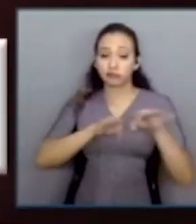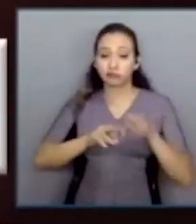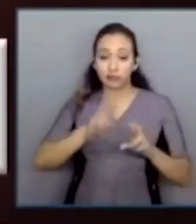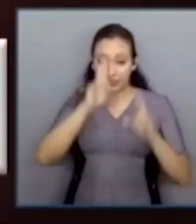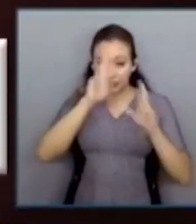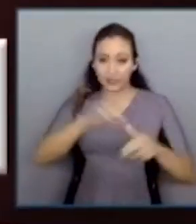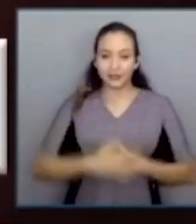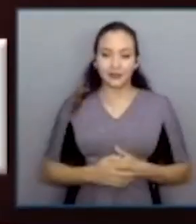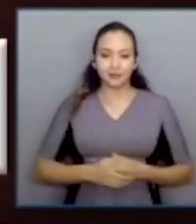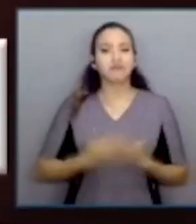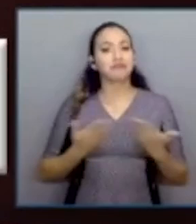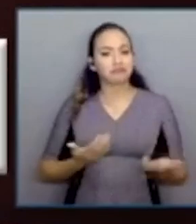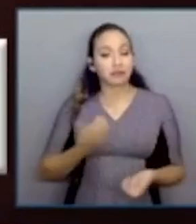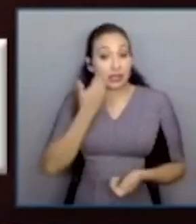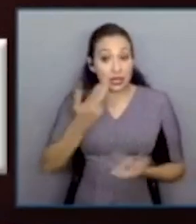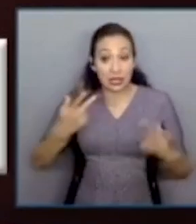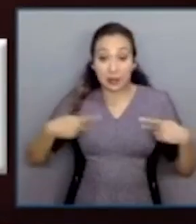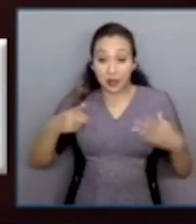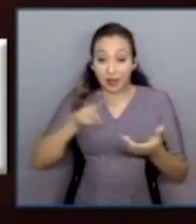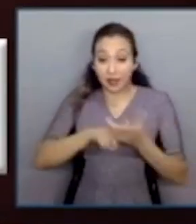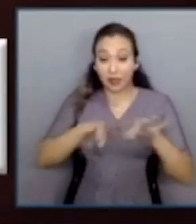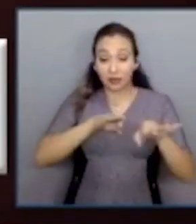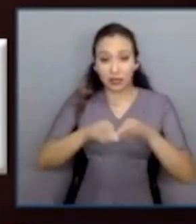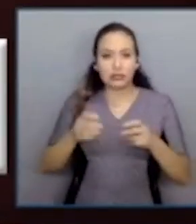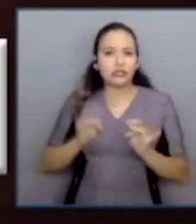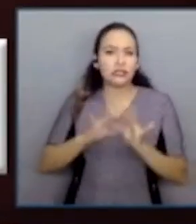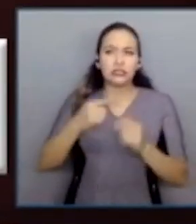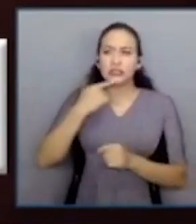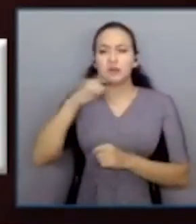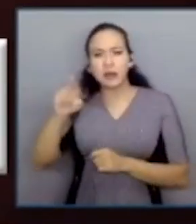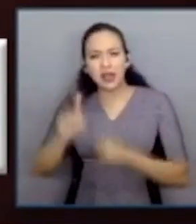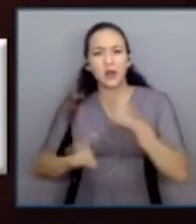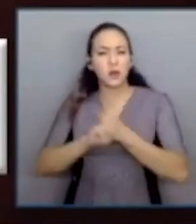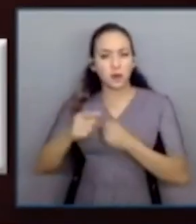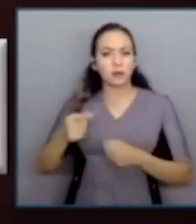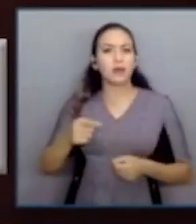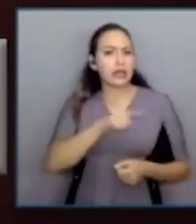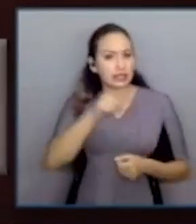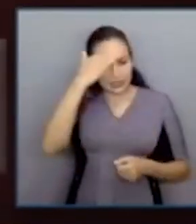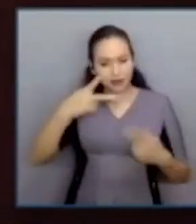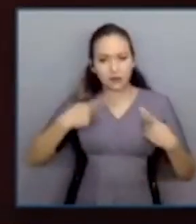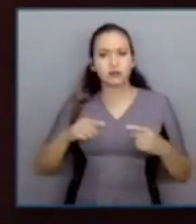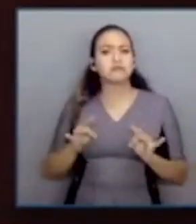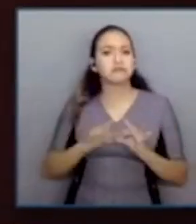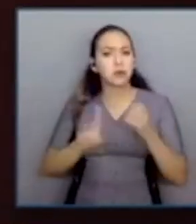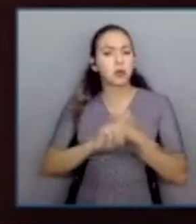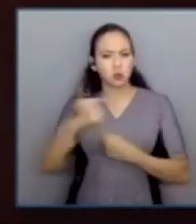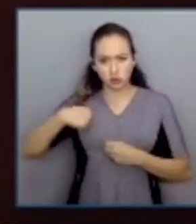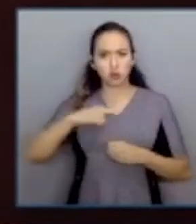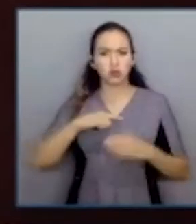a los actores del mundo del trabajo y poder garantizar que podemos nosotros tener una justicia confiable una